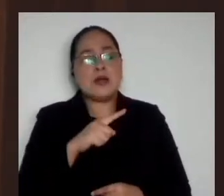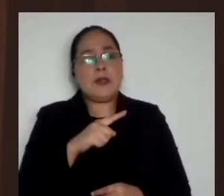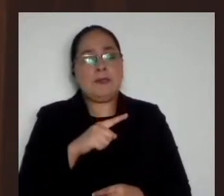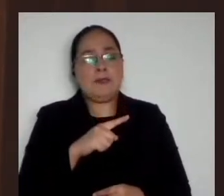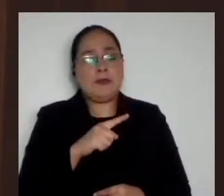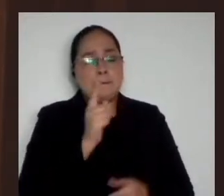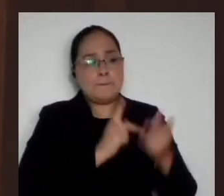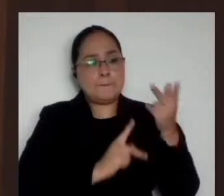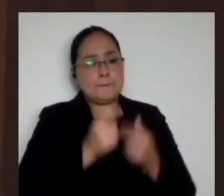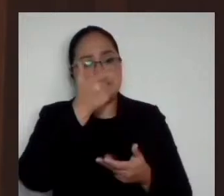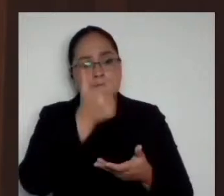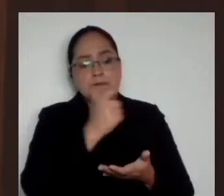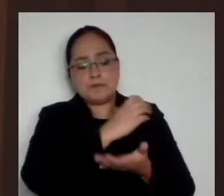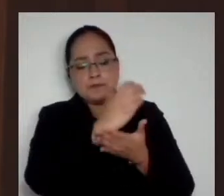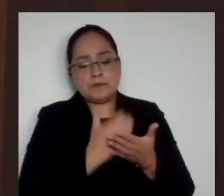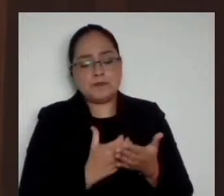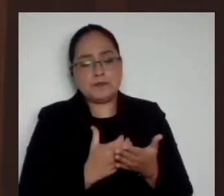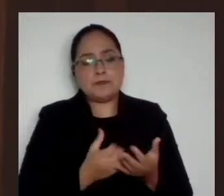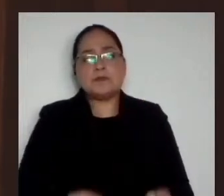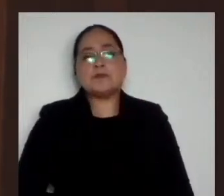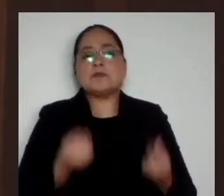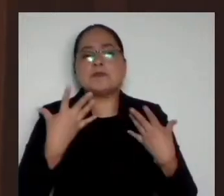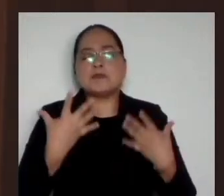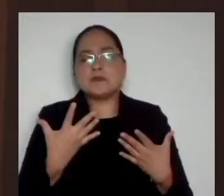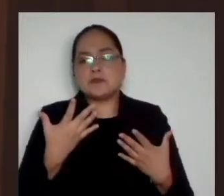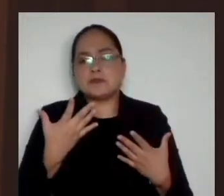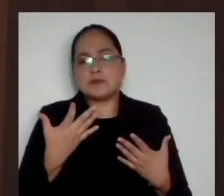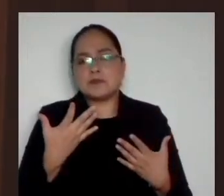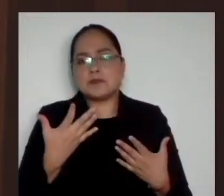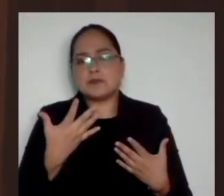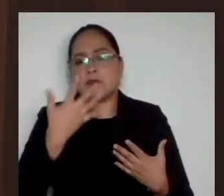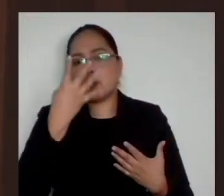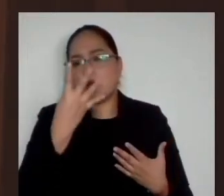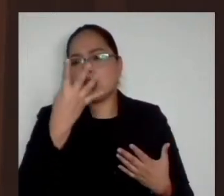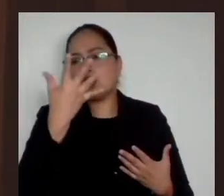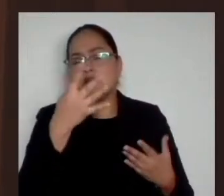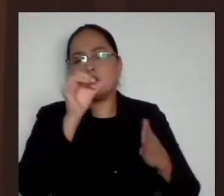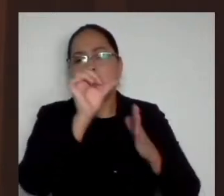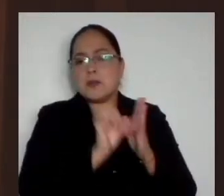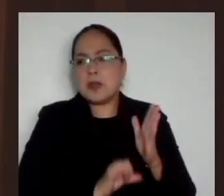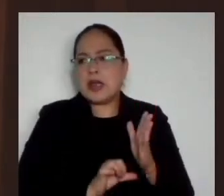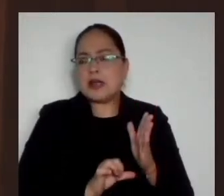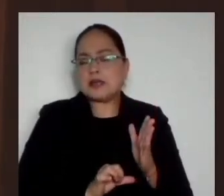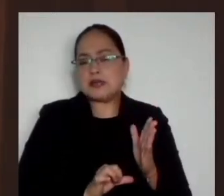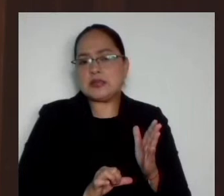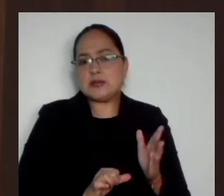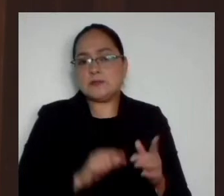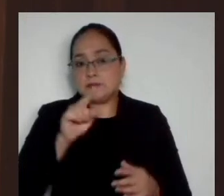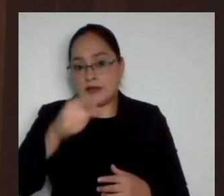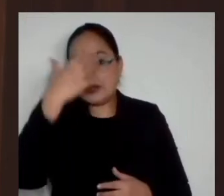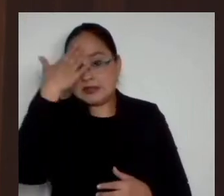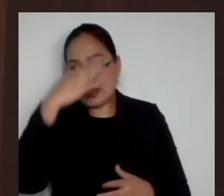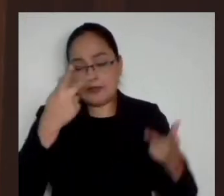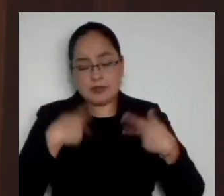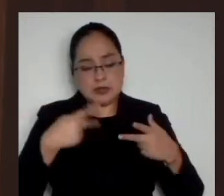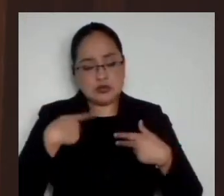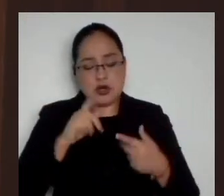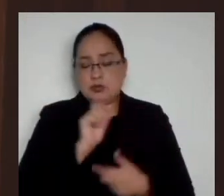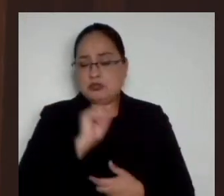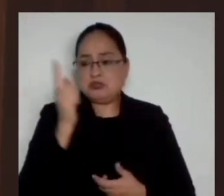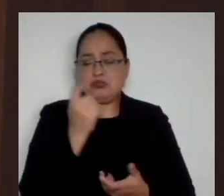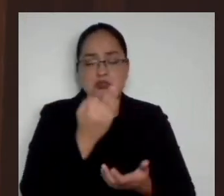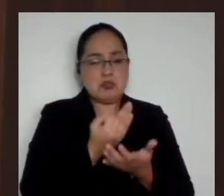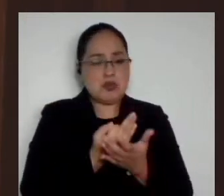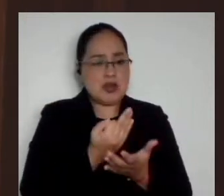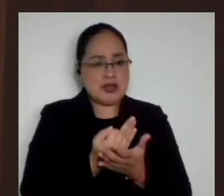recursos, dura no menos de 4 o 5 meses. Quienes son financieros lo saben. No